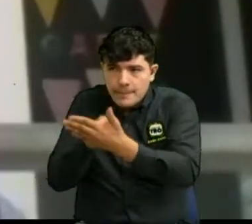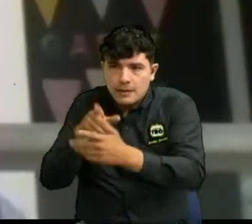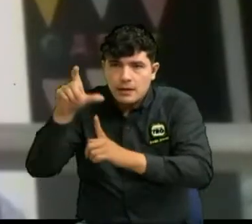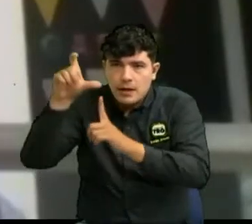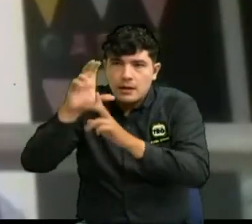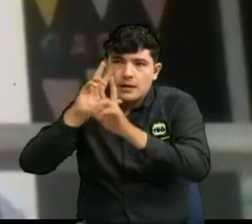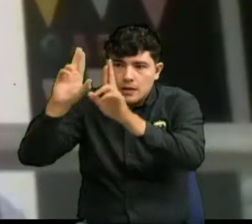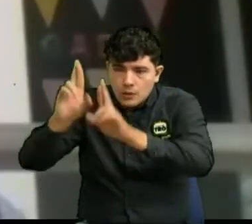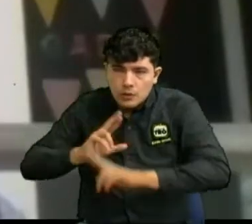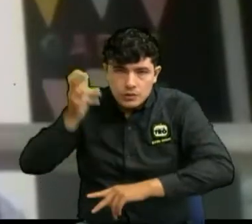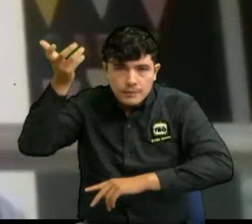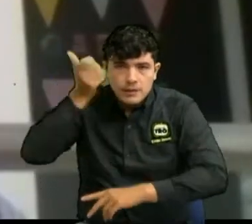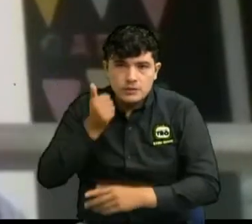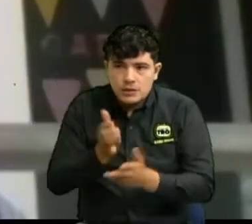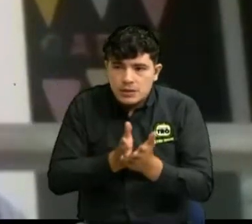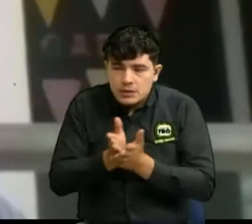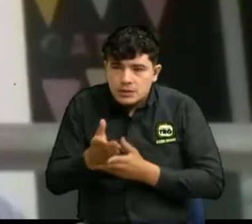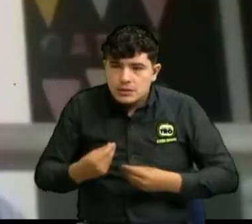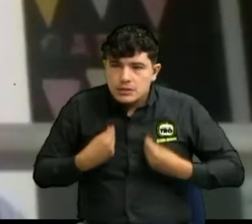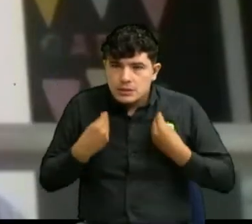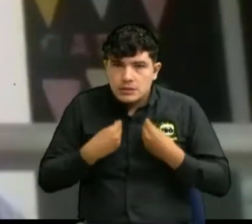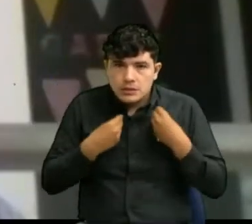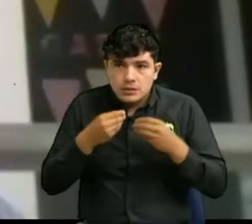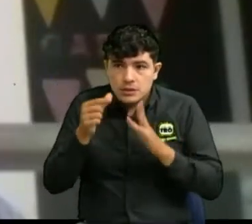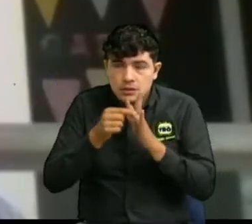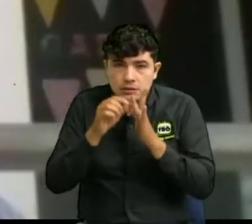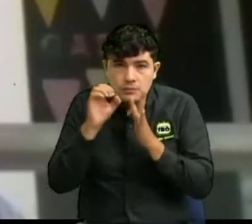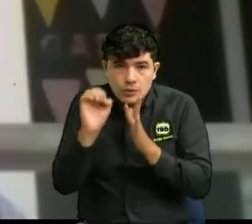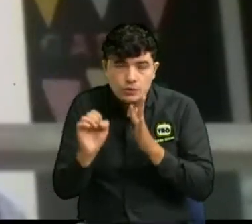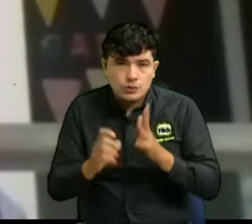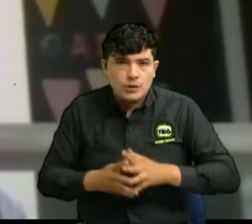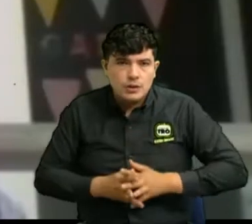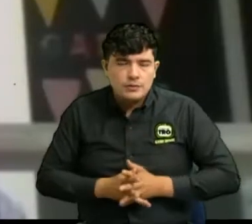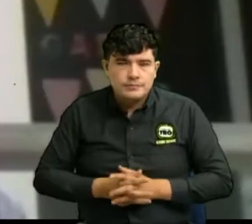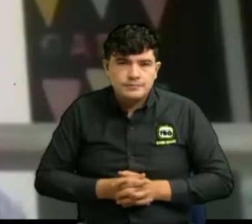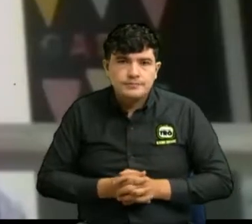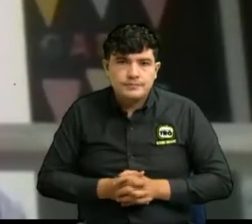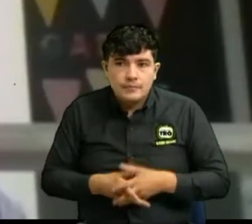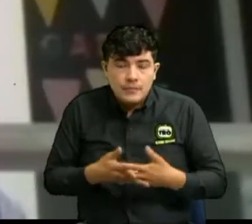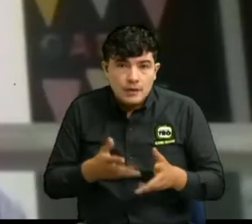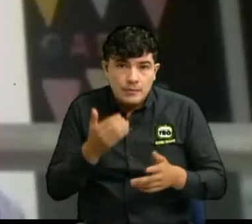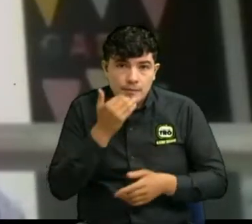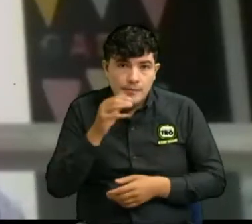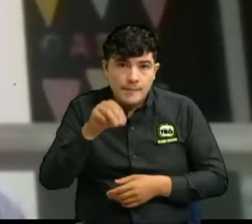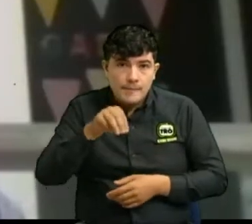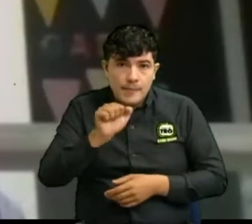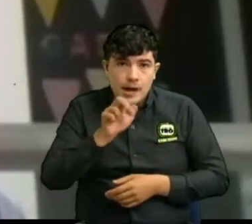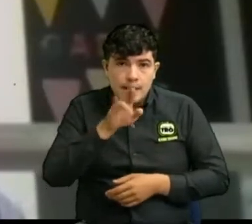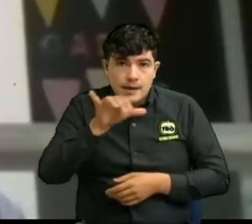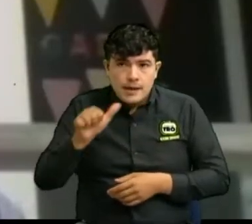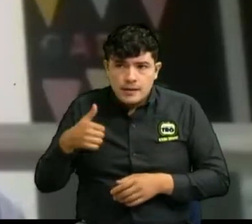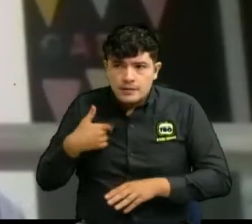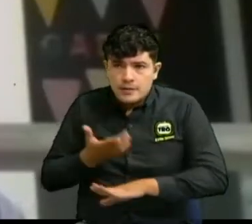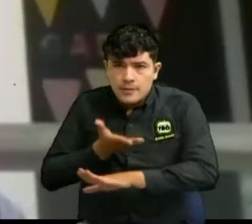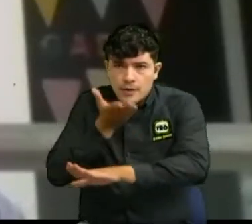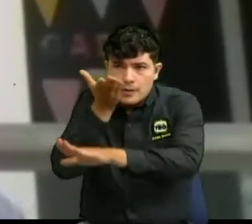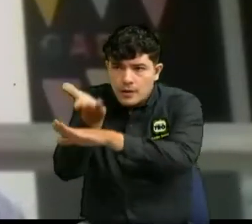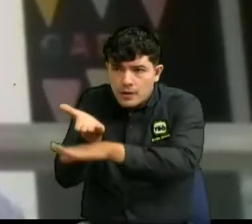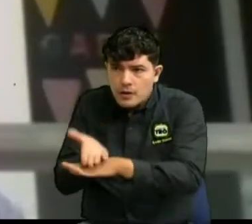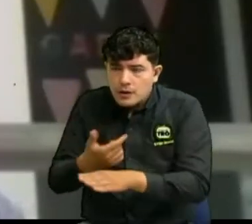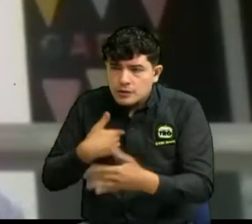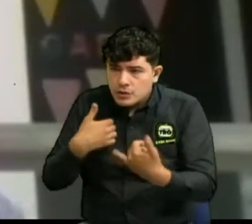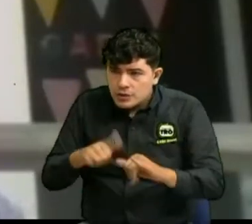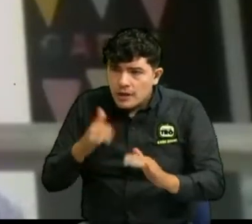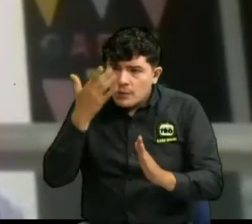le reconozca la pensión de sobrevivientes de su esposo o la sustitución pensional. Si María va, plantea unos hechos, tiene